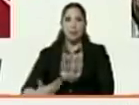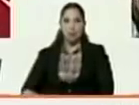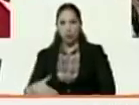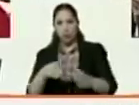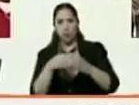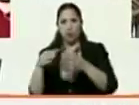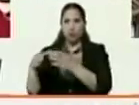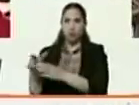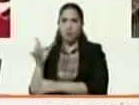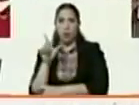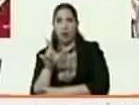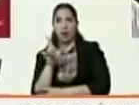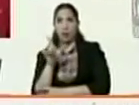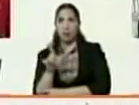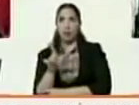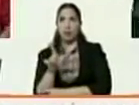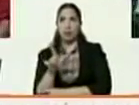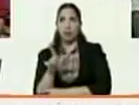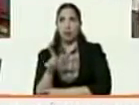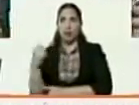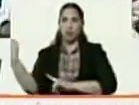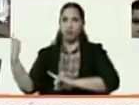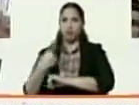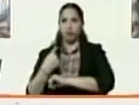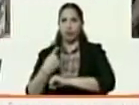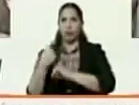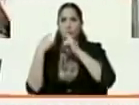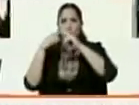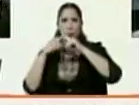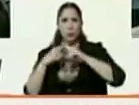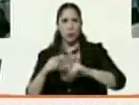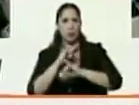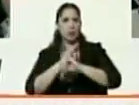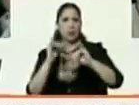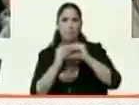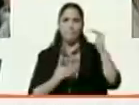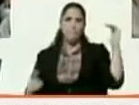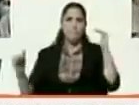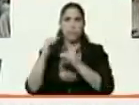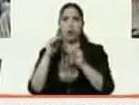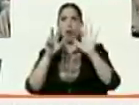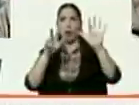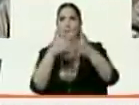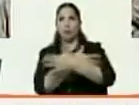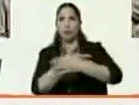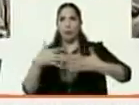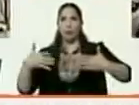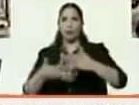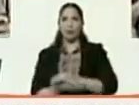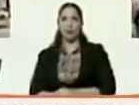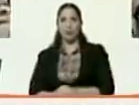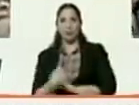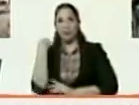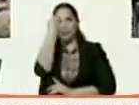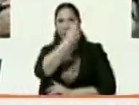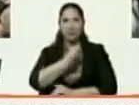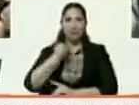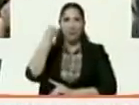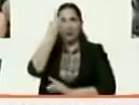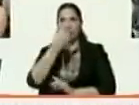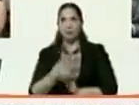del partido, nos mandó la relación y ya pasamos largo de los 8 millones de caras